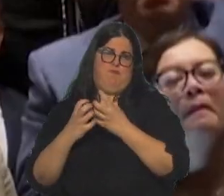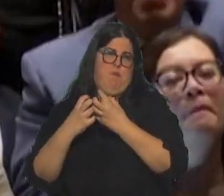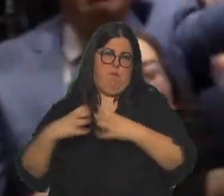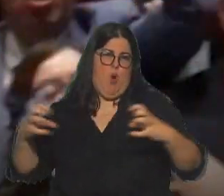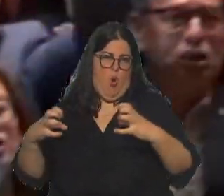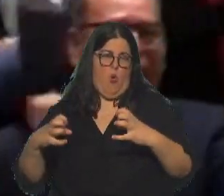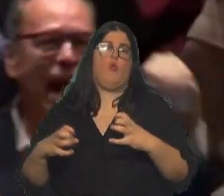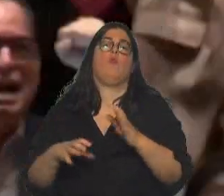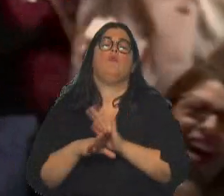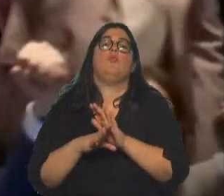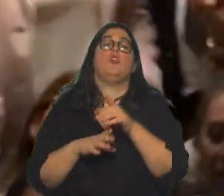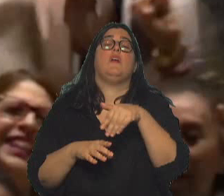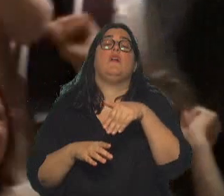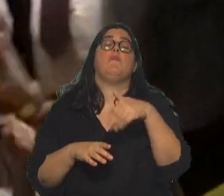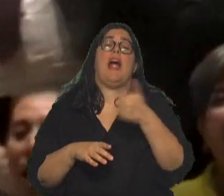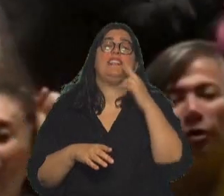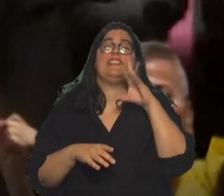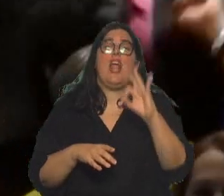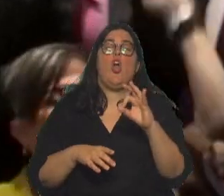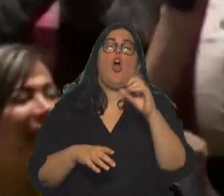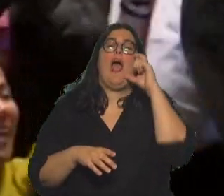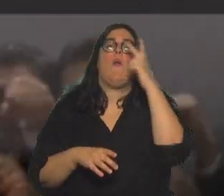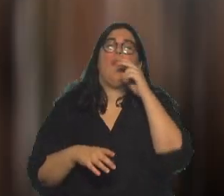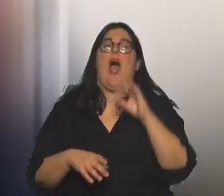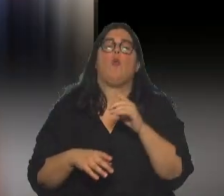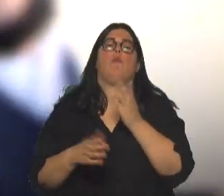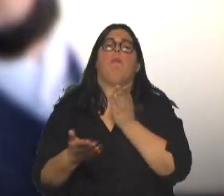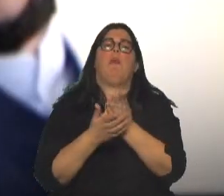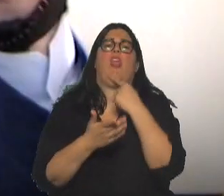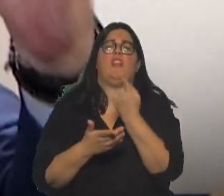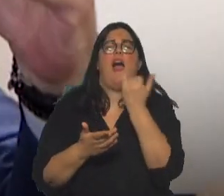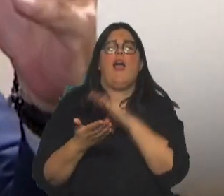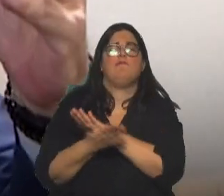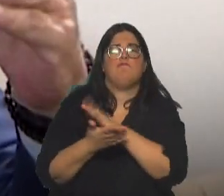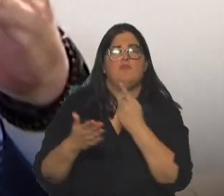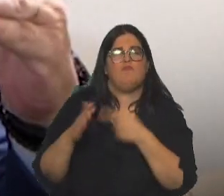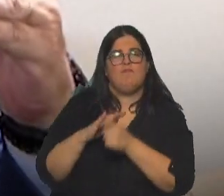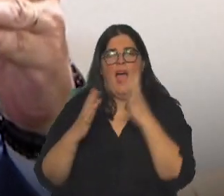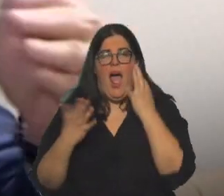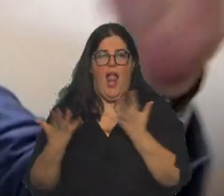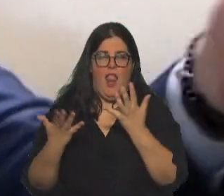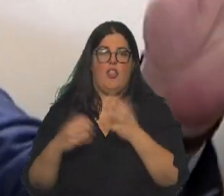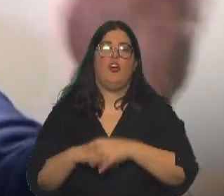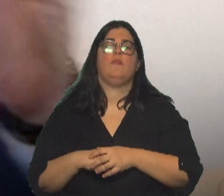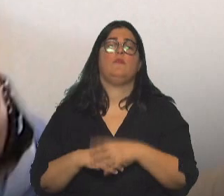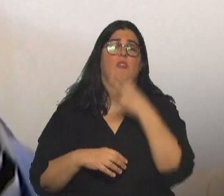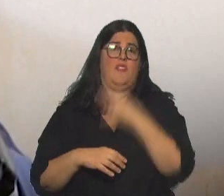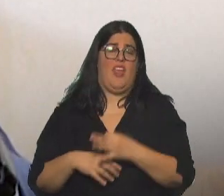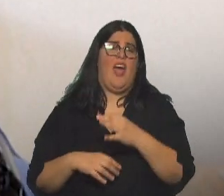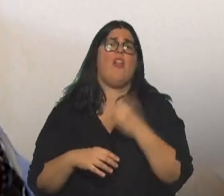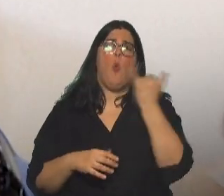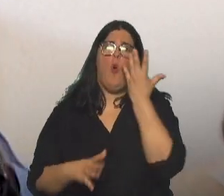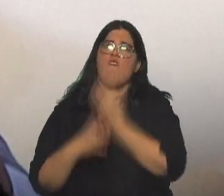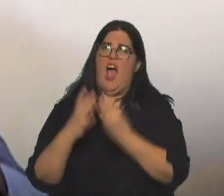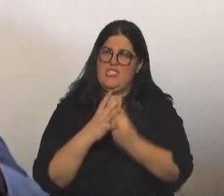la repetición del proceso por supuestas irregularidades. Es mejor que digamos a la opinión pública, tuvimos estas fallas,